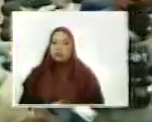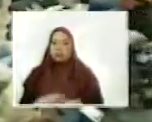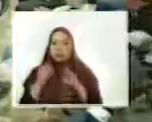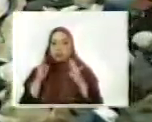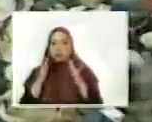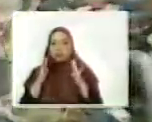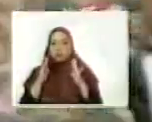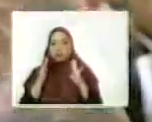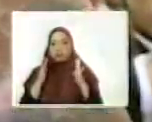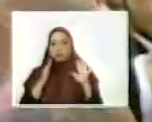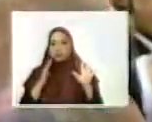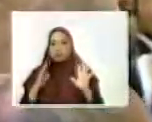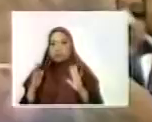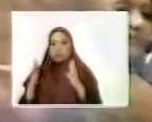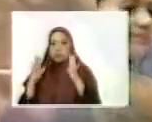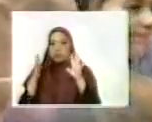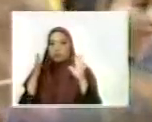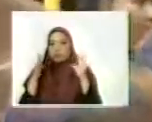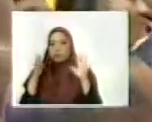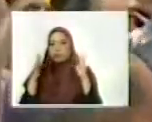muy bien.